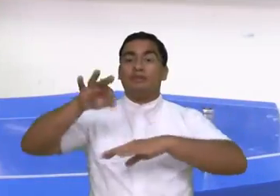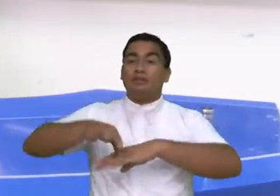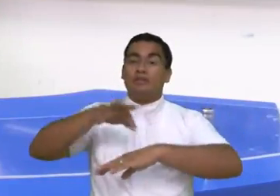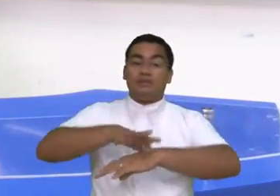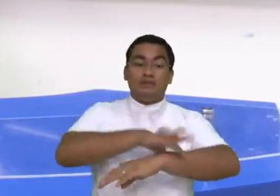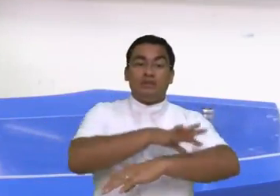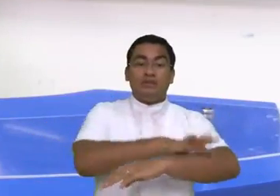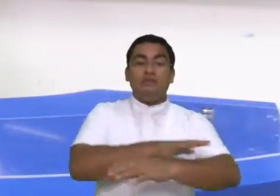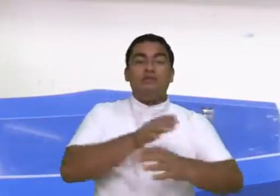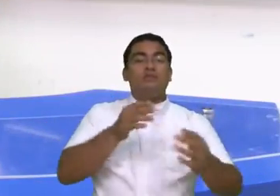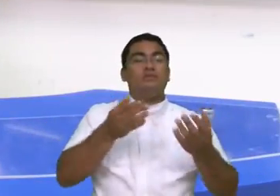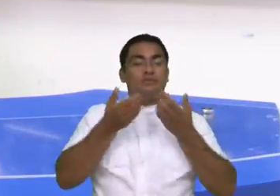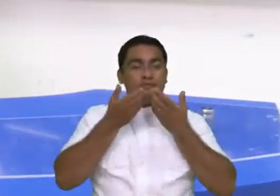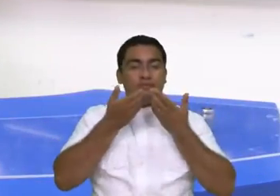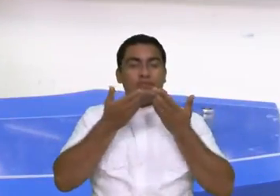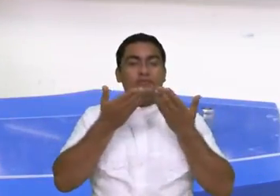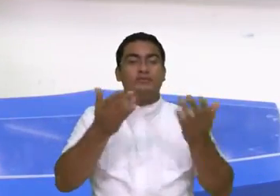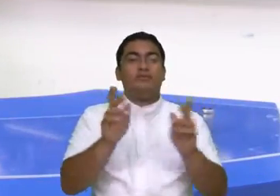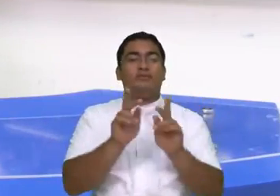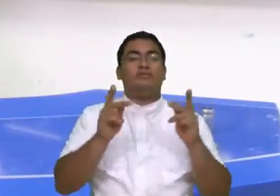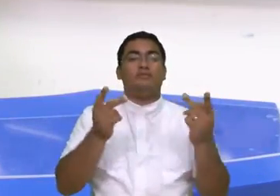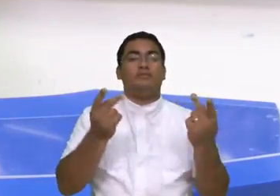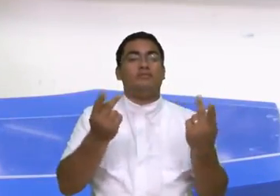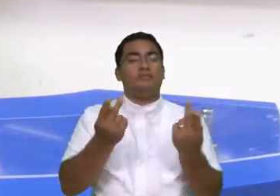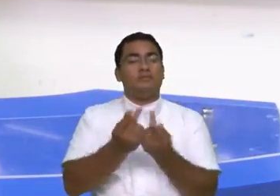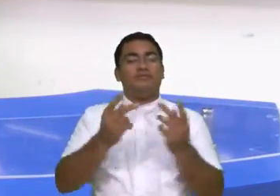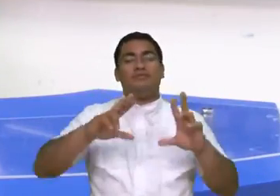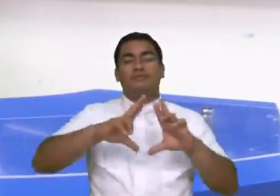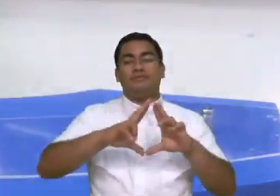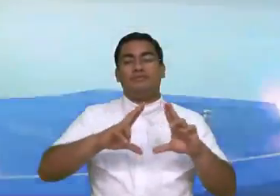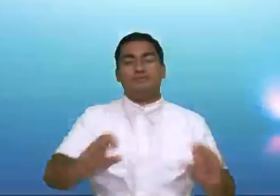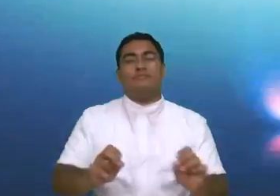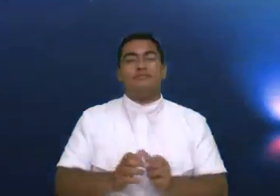Murillo en su comunicación con el pueblo nicaragüense el día de hoy.